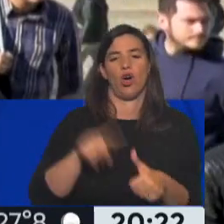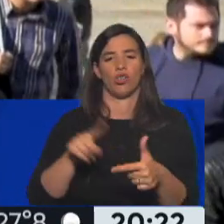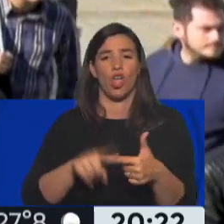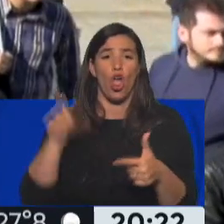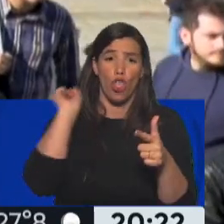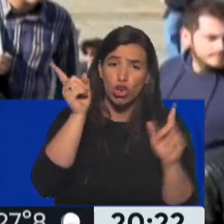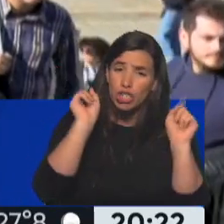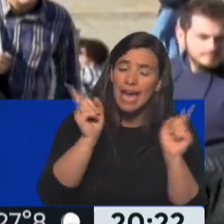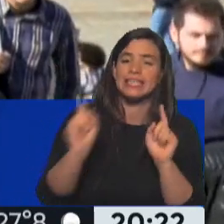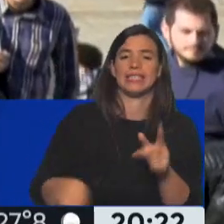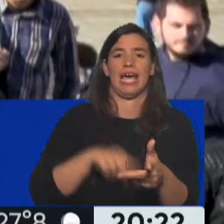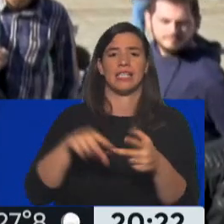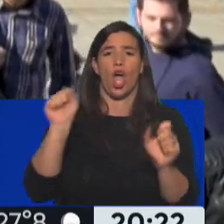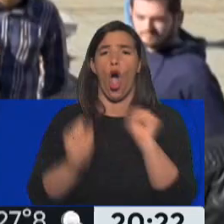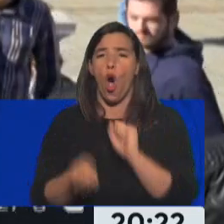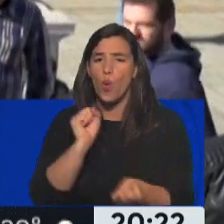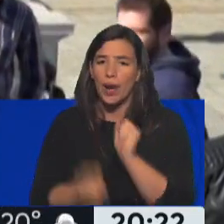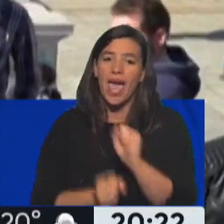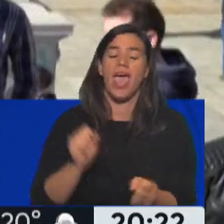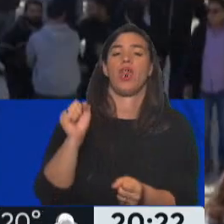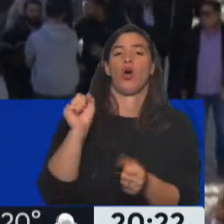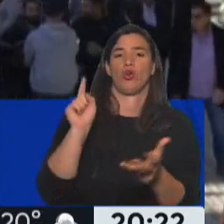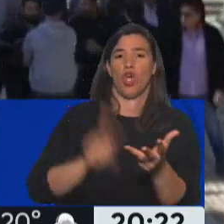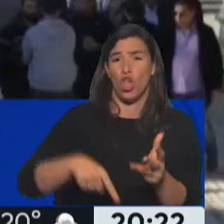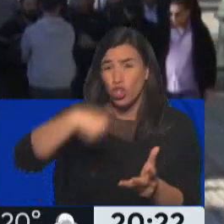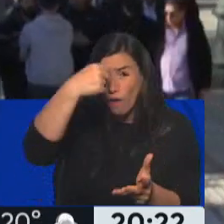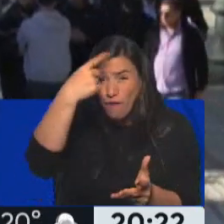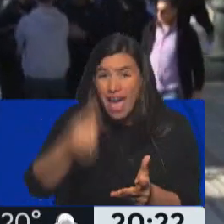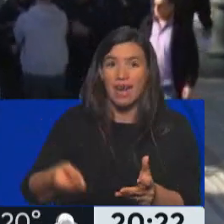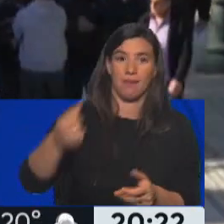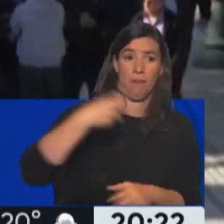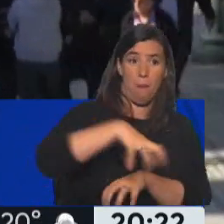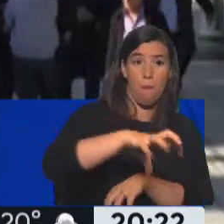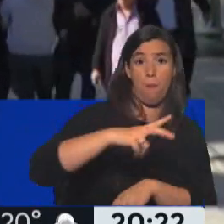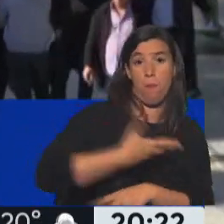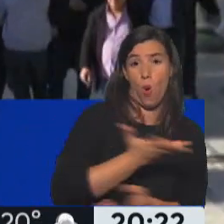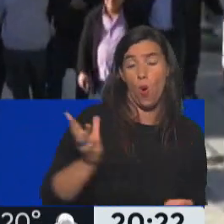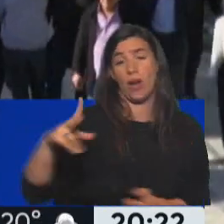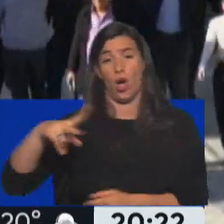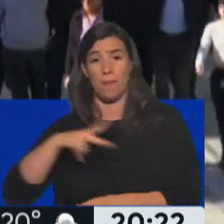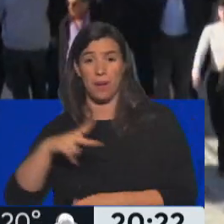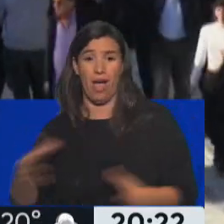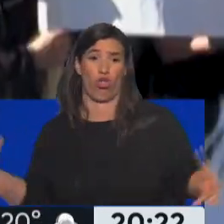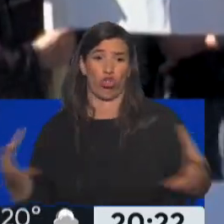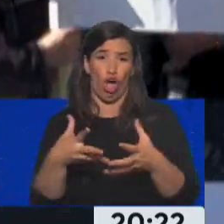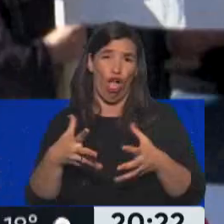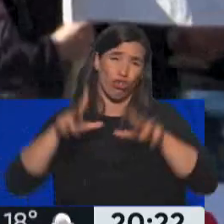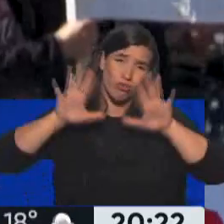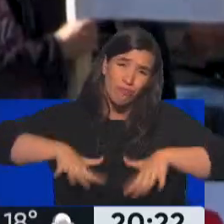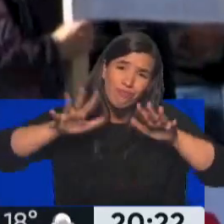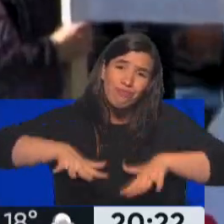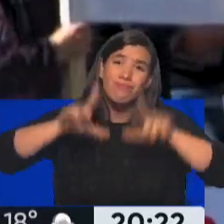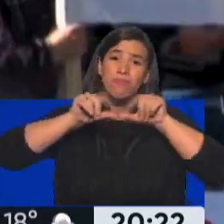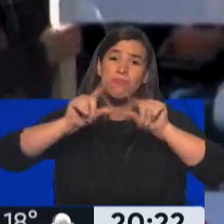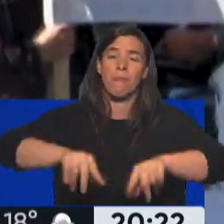y transportistas del sector público y privado. El paro general incluyó una masiva movilización en Atenas, en reclamo